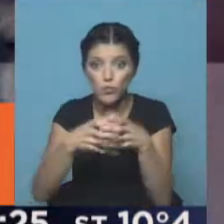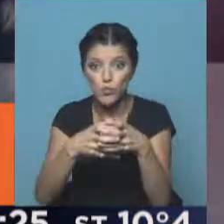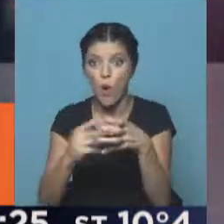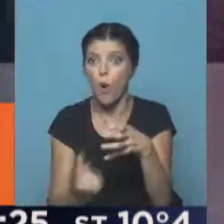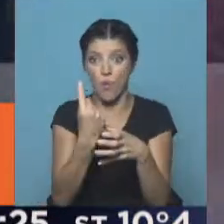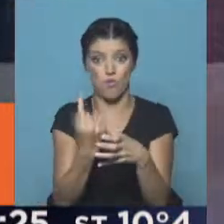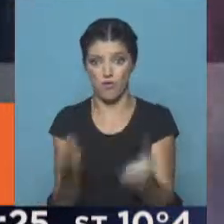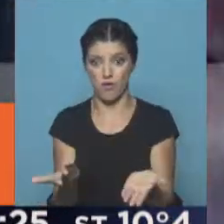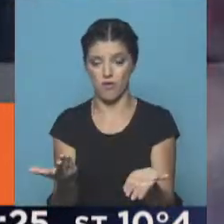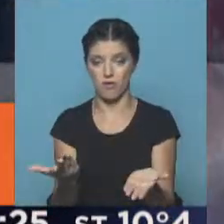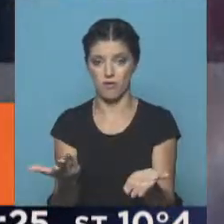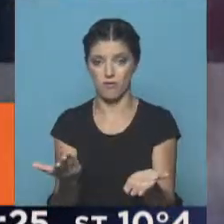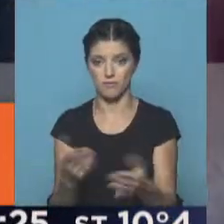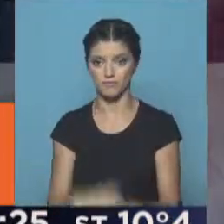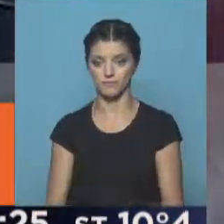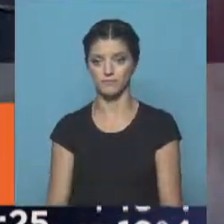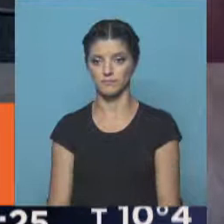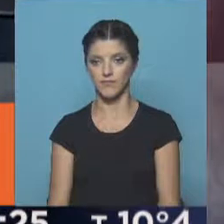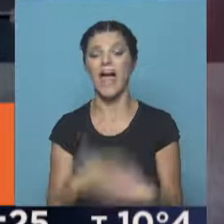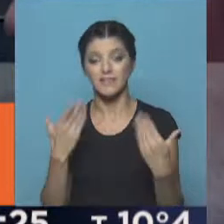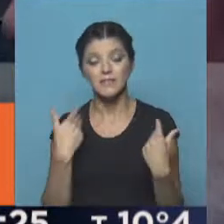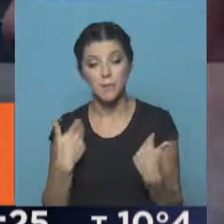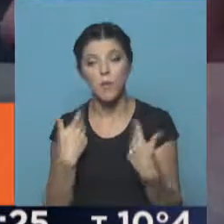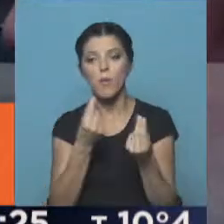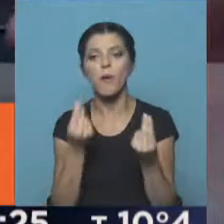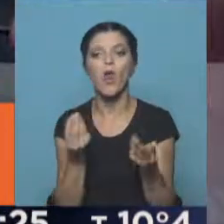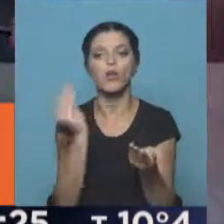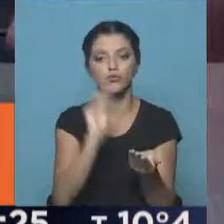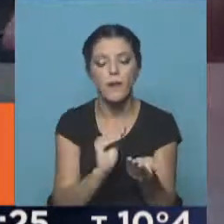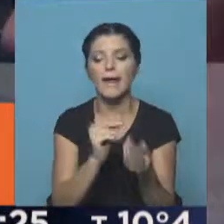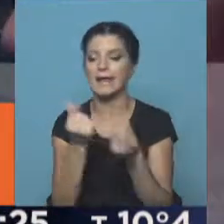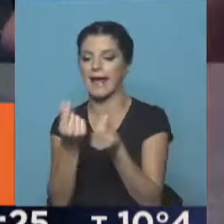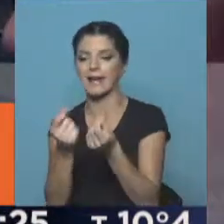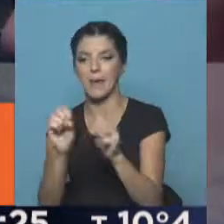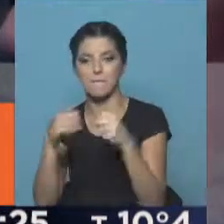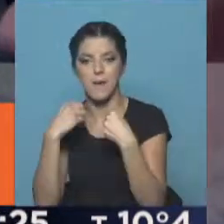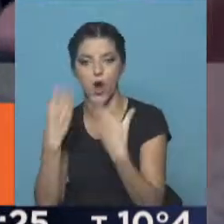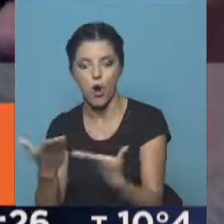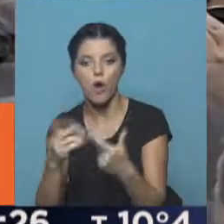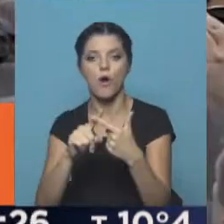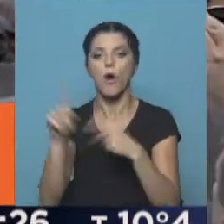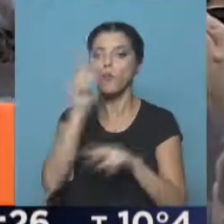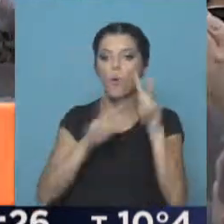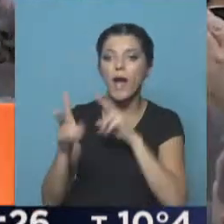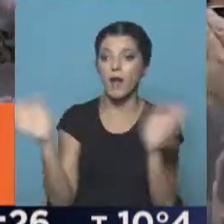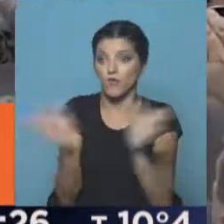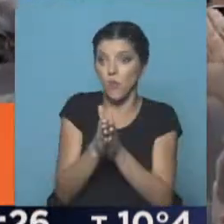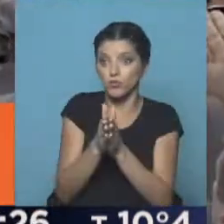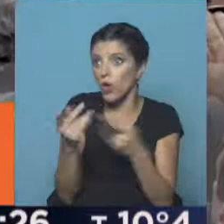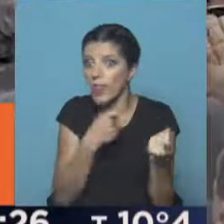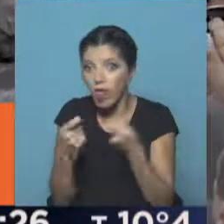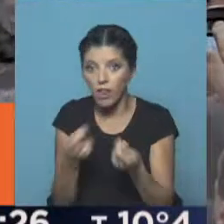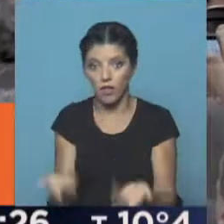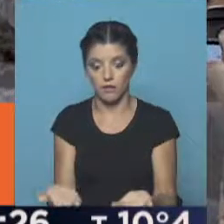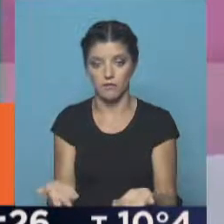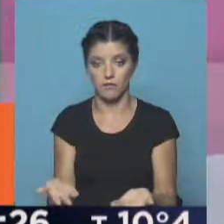Porque de esa manera podemos agregar valor, mejorar la calidad, encontrar mercado juntos. Y